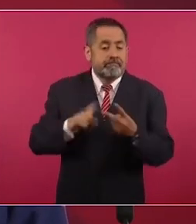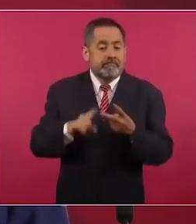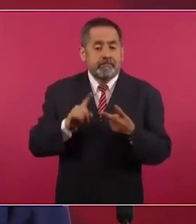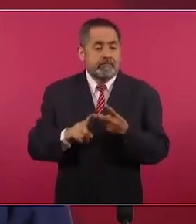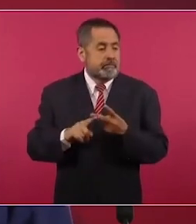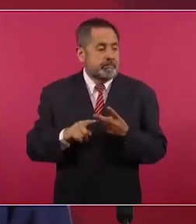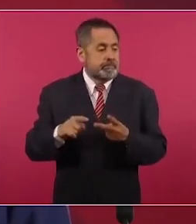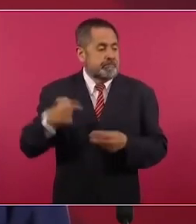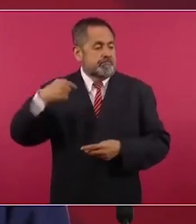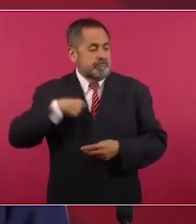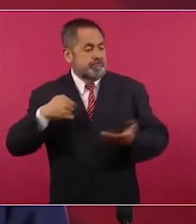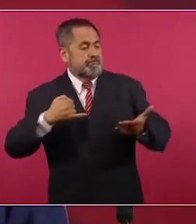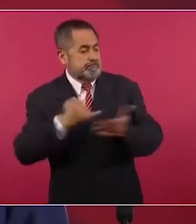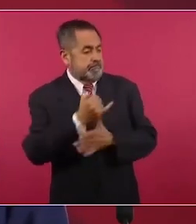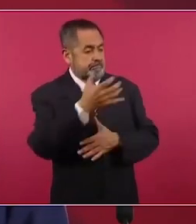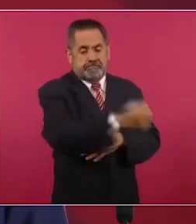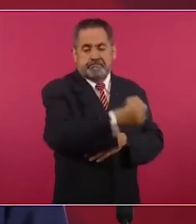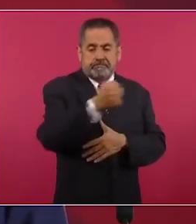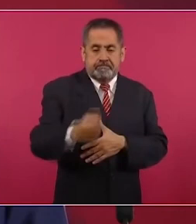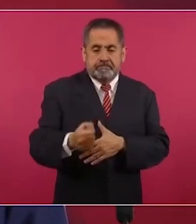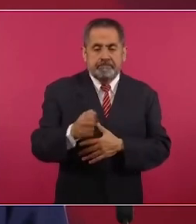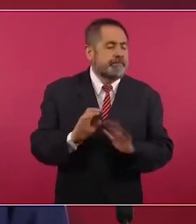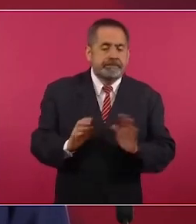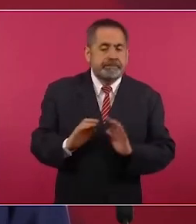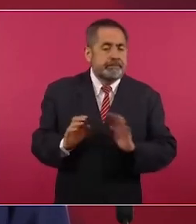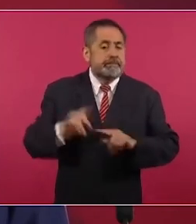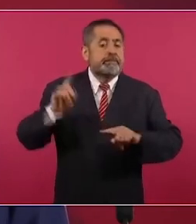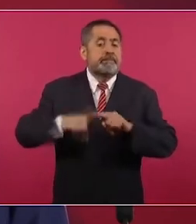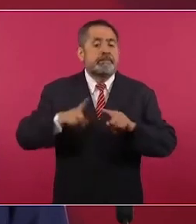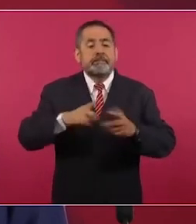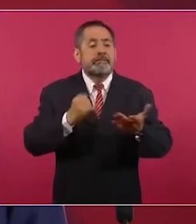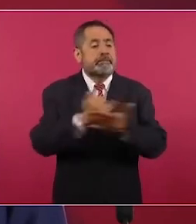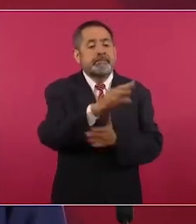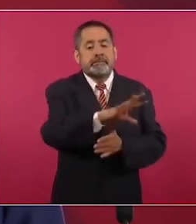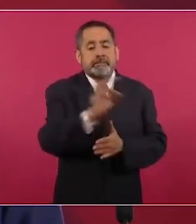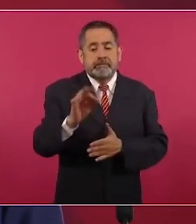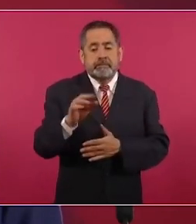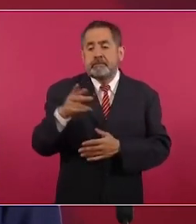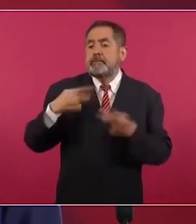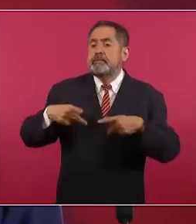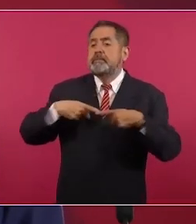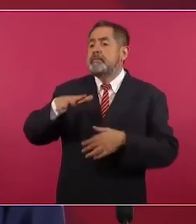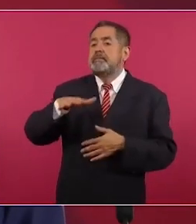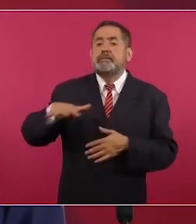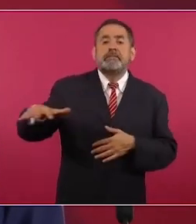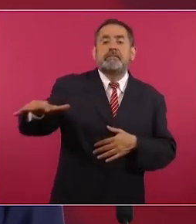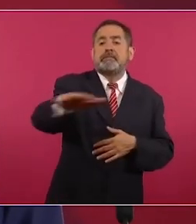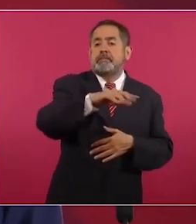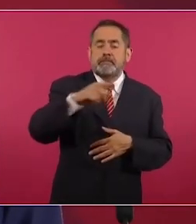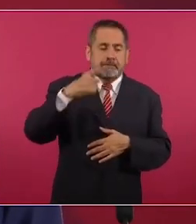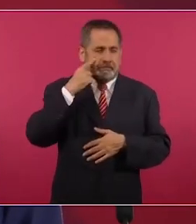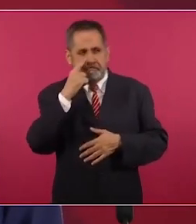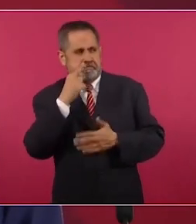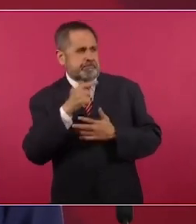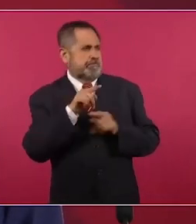Que va a elegir el pueblo y el gobierno no se va a meter